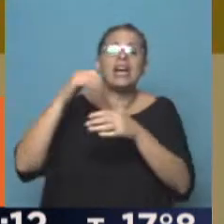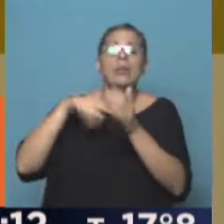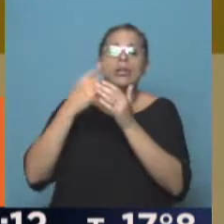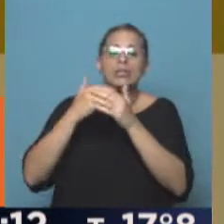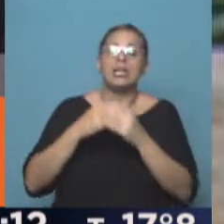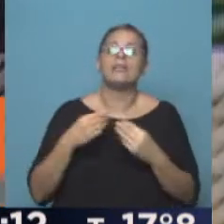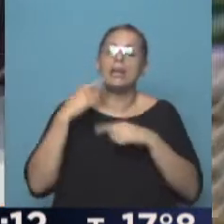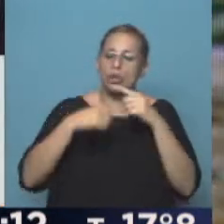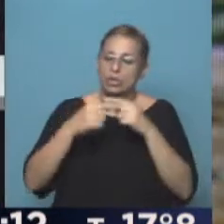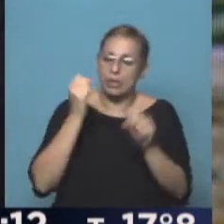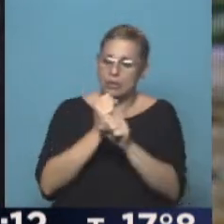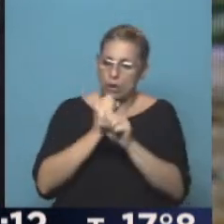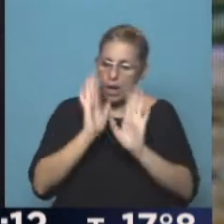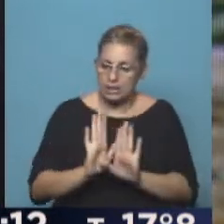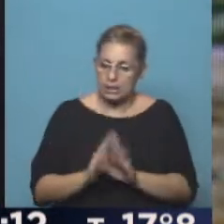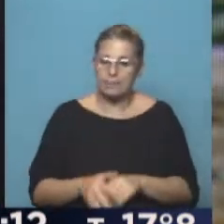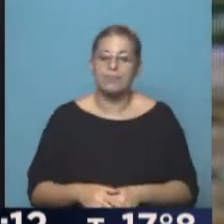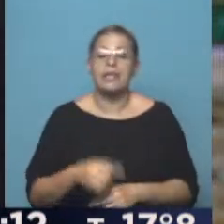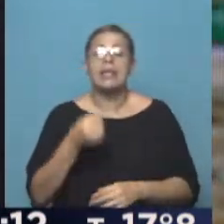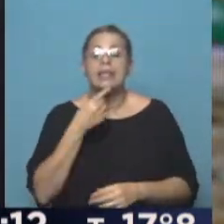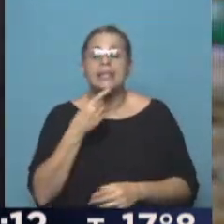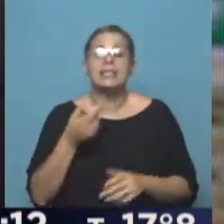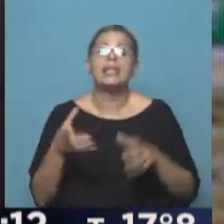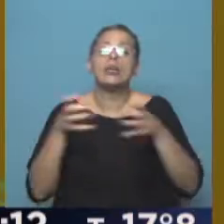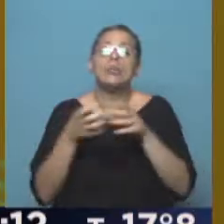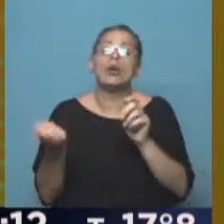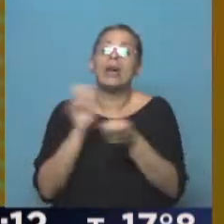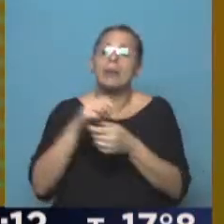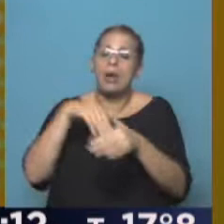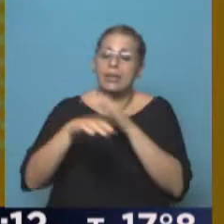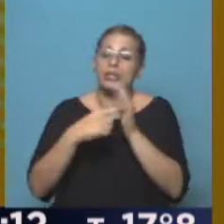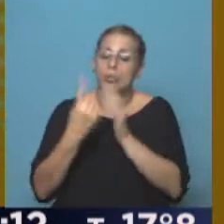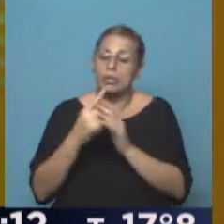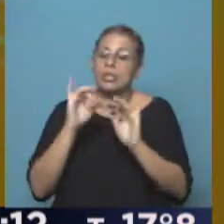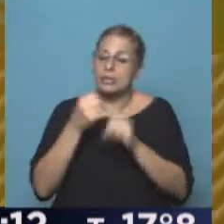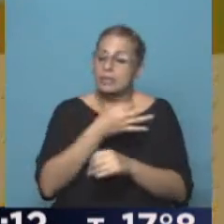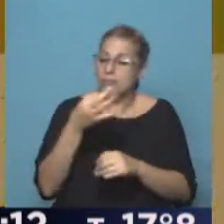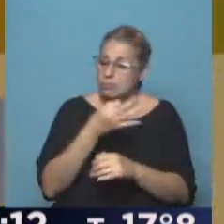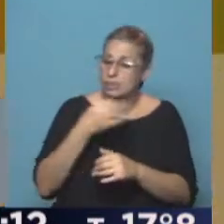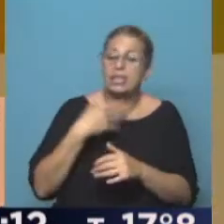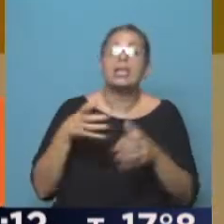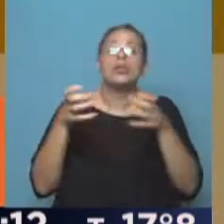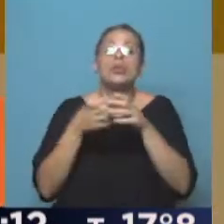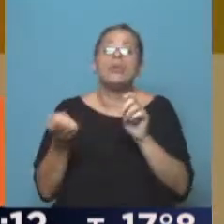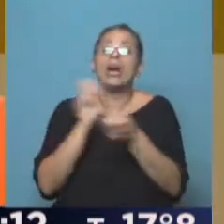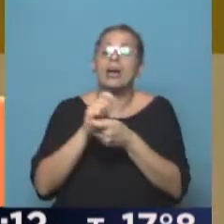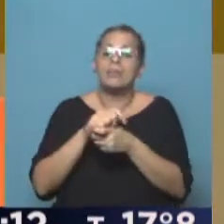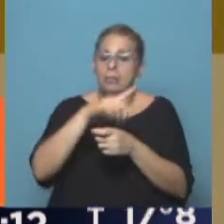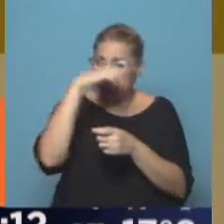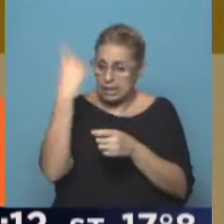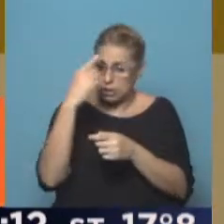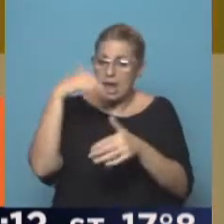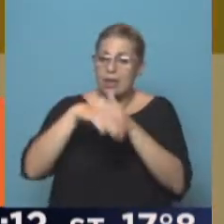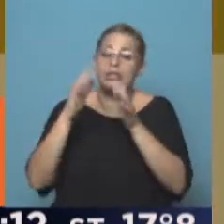esta línea y en definitiva constituir cambiemos en la ciudad buenos por supuesto por supuesto porque cambiemos es una fuerza nacional del radicalismo la integra